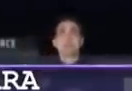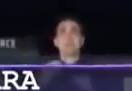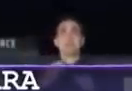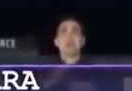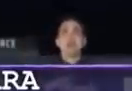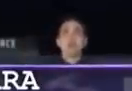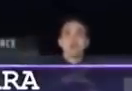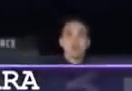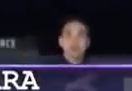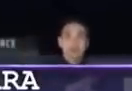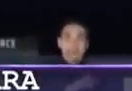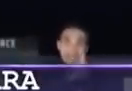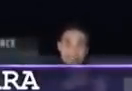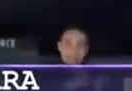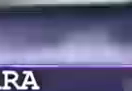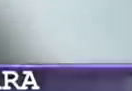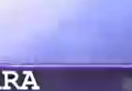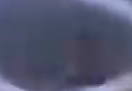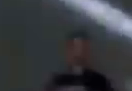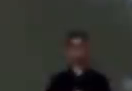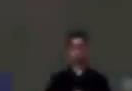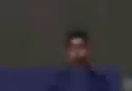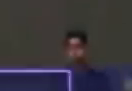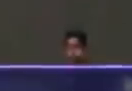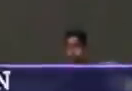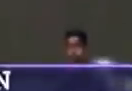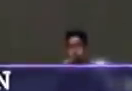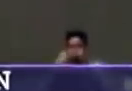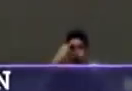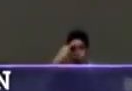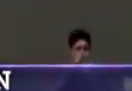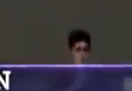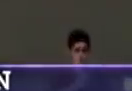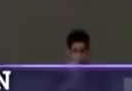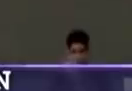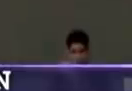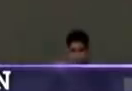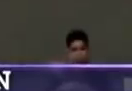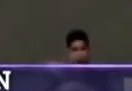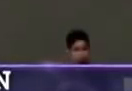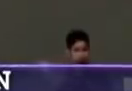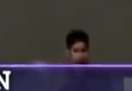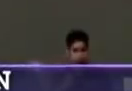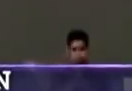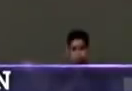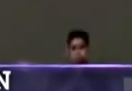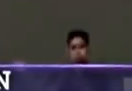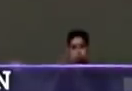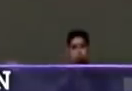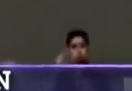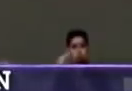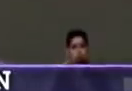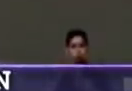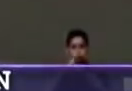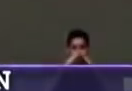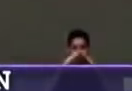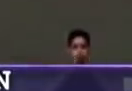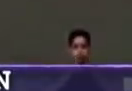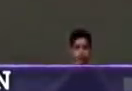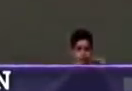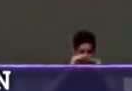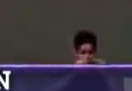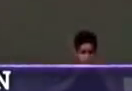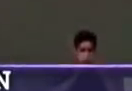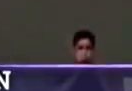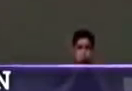y maestro del sistema público. En agosto estaremos comenzando el programa de reparación de hogares con